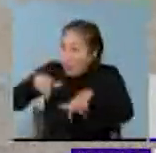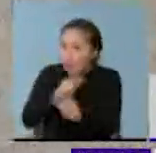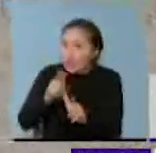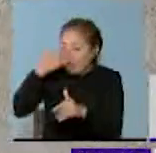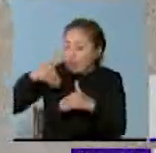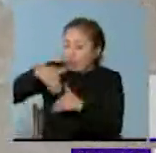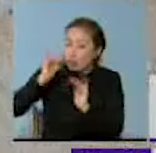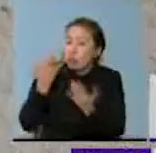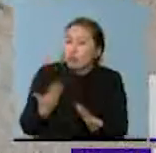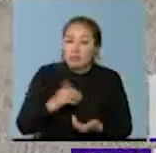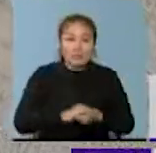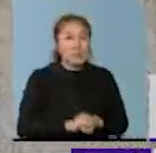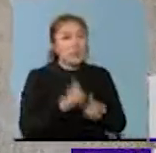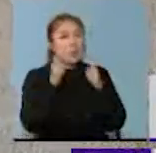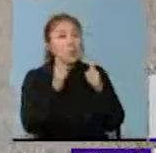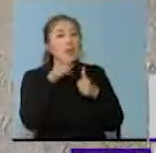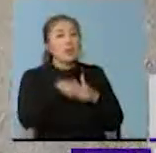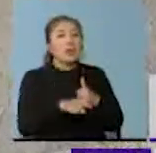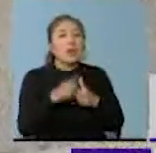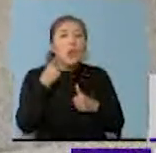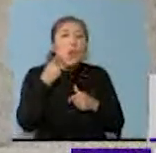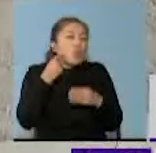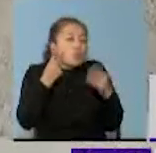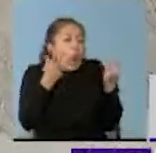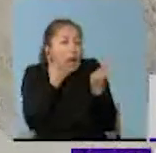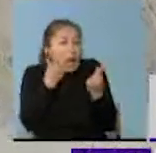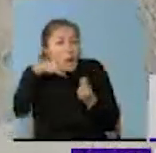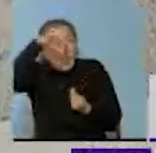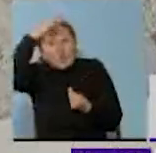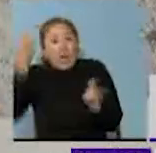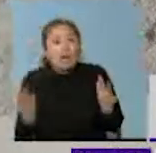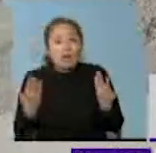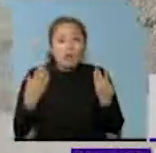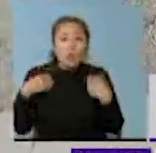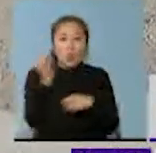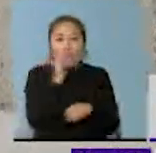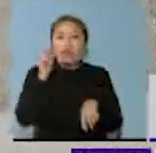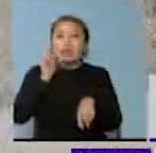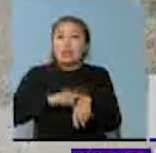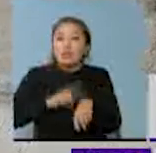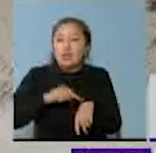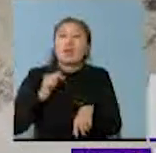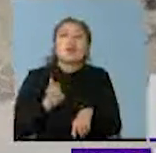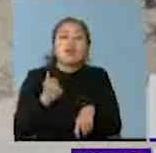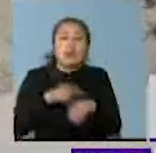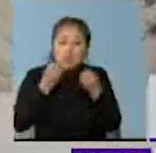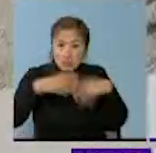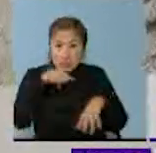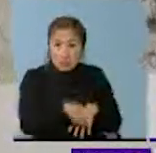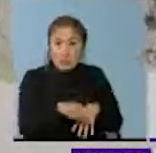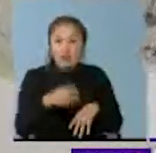incorporadas bien un espectáculo previsto que comenzará aparentemente a qué hora porque